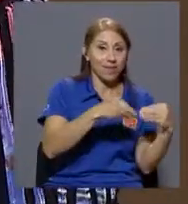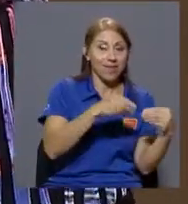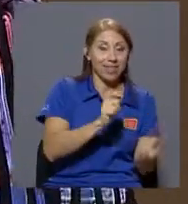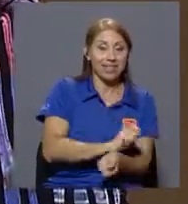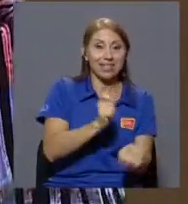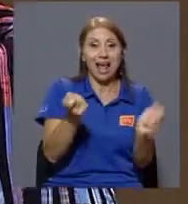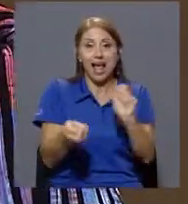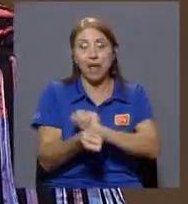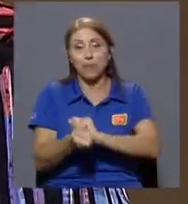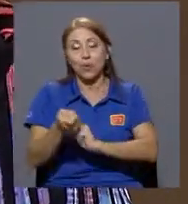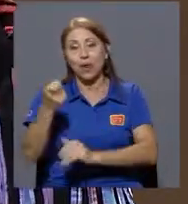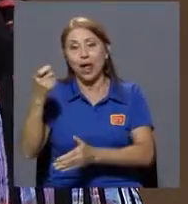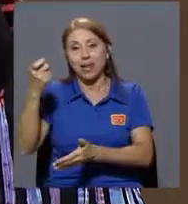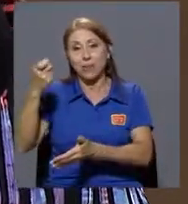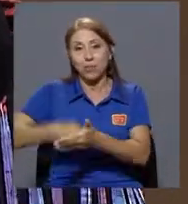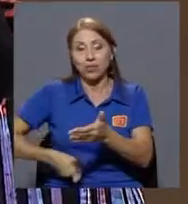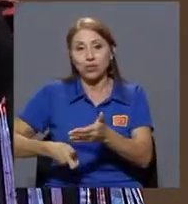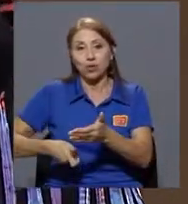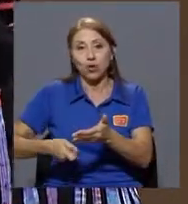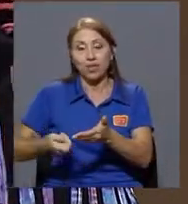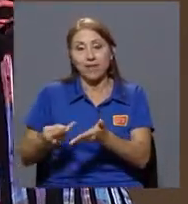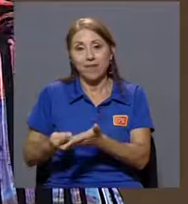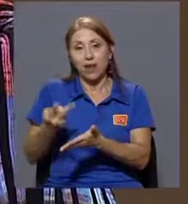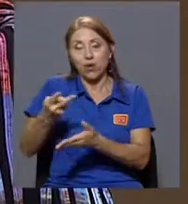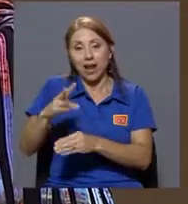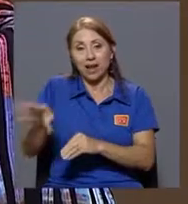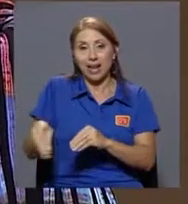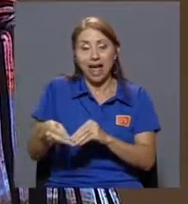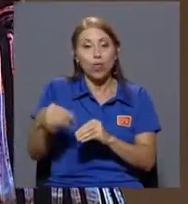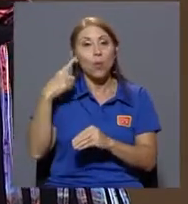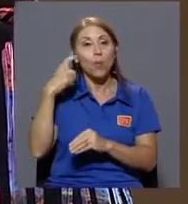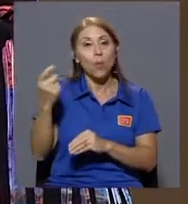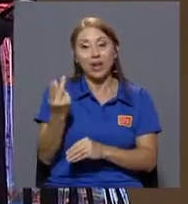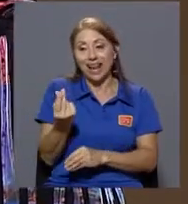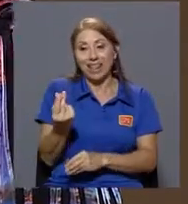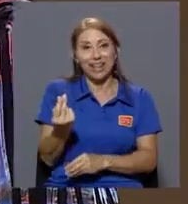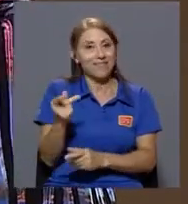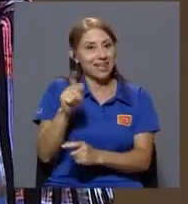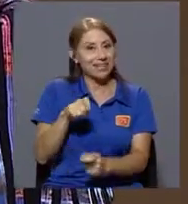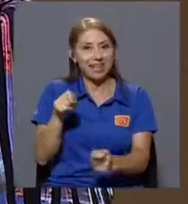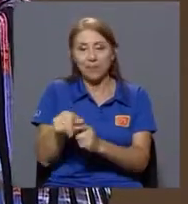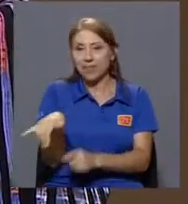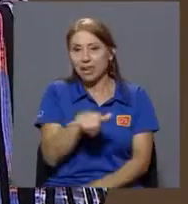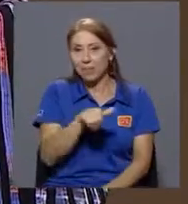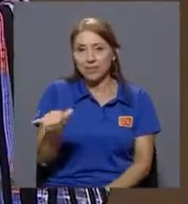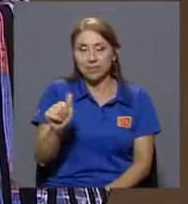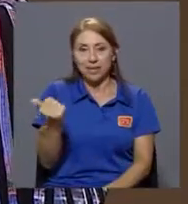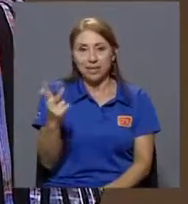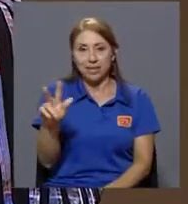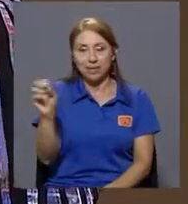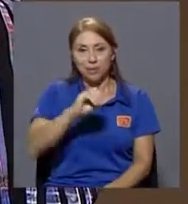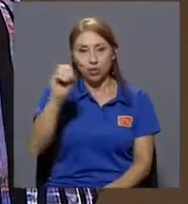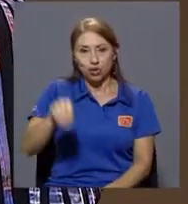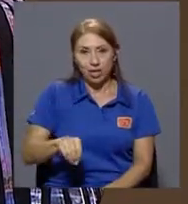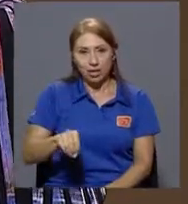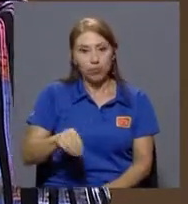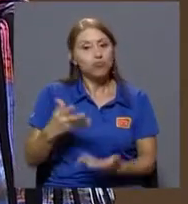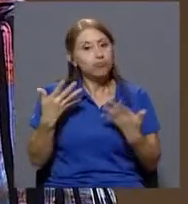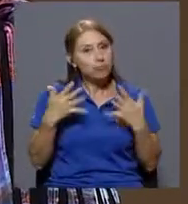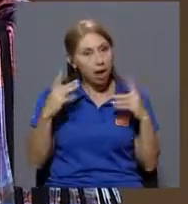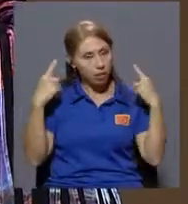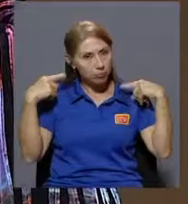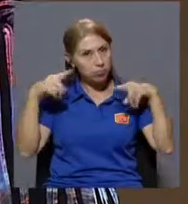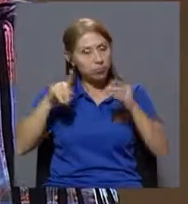porque la tarifa es exactamente la misma del 13%. Hemos logrado avanzar en una reforma que